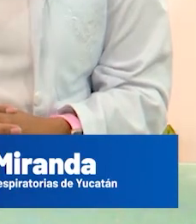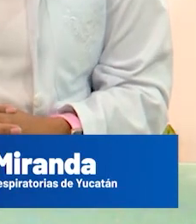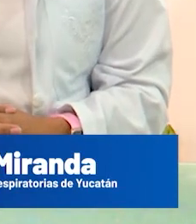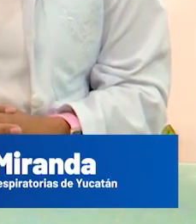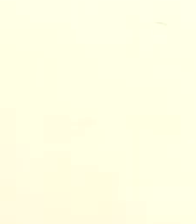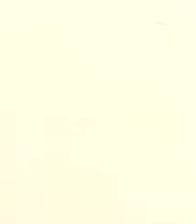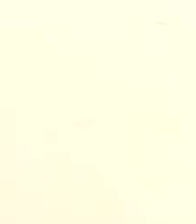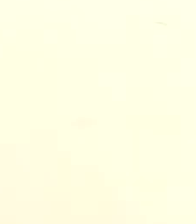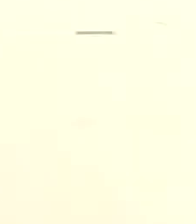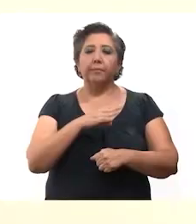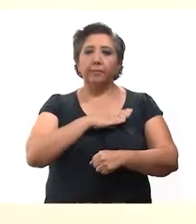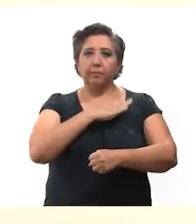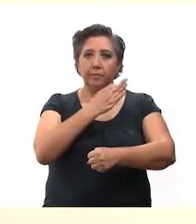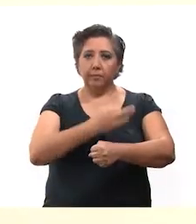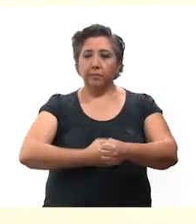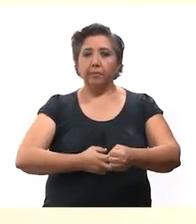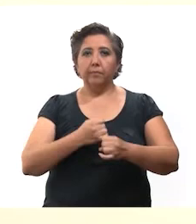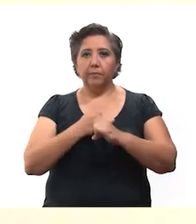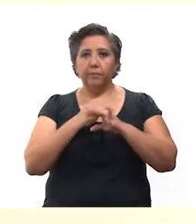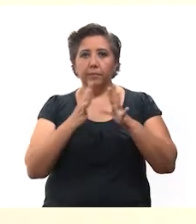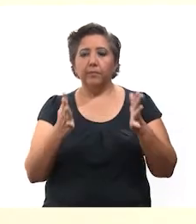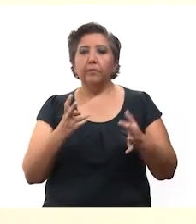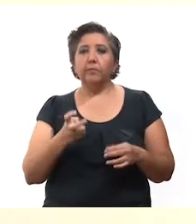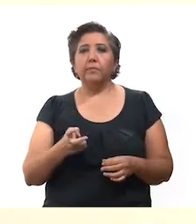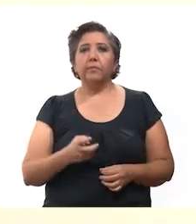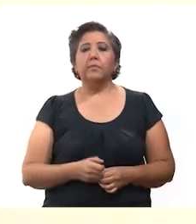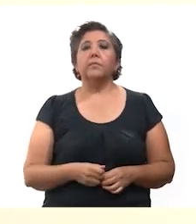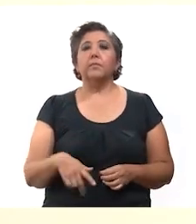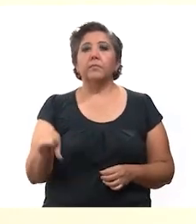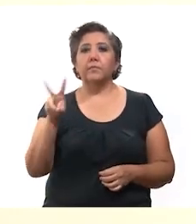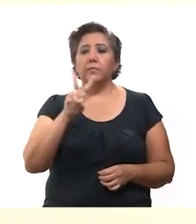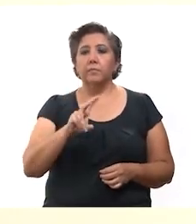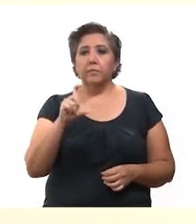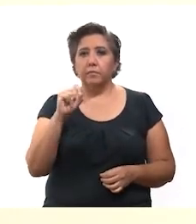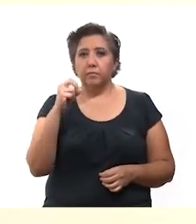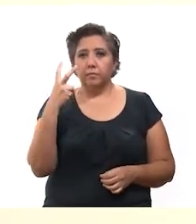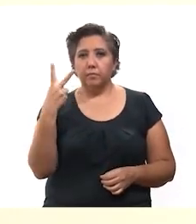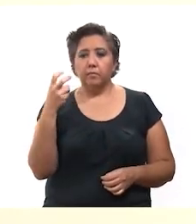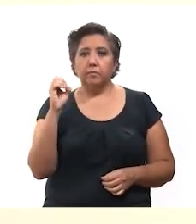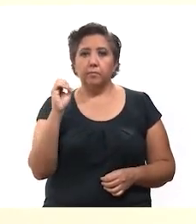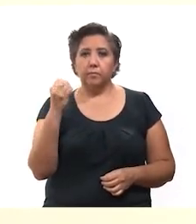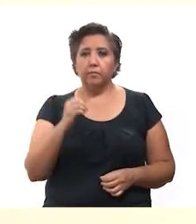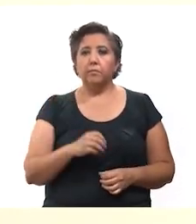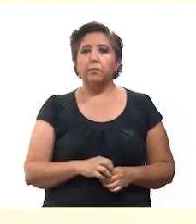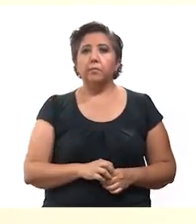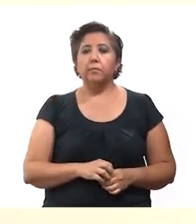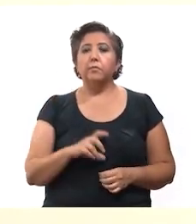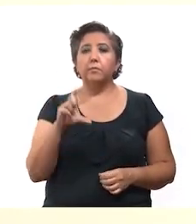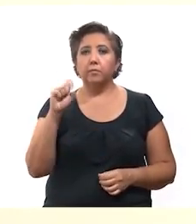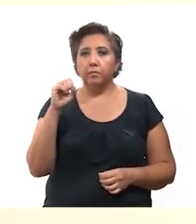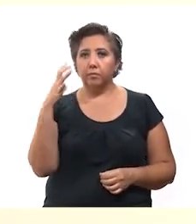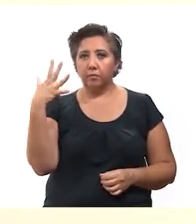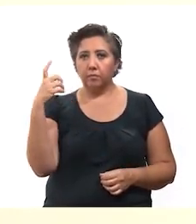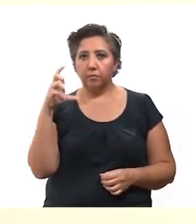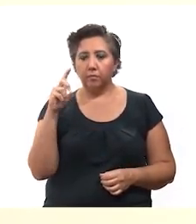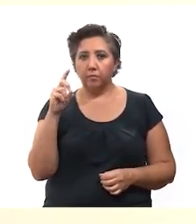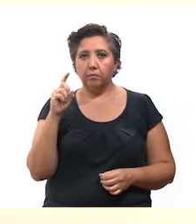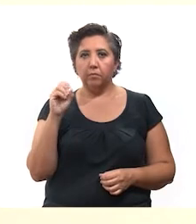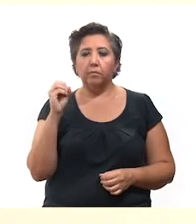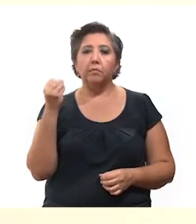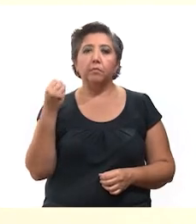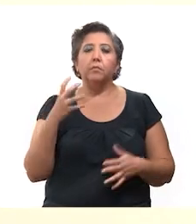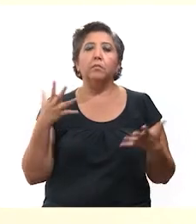yet el 18-29 haptio kajakbalo ti 69 mektan kajo ue shot lume. Kupo el tantal